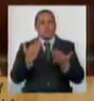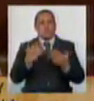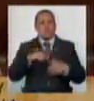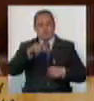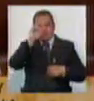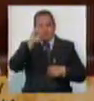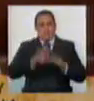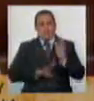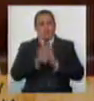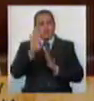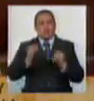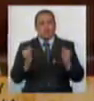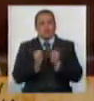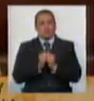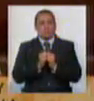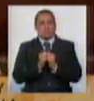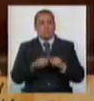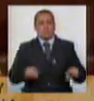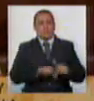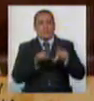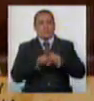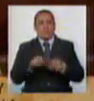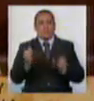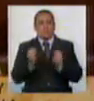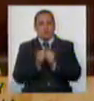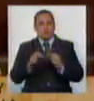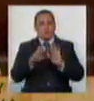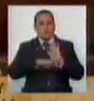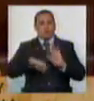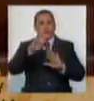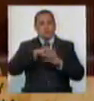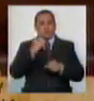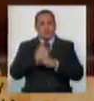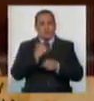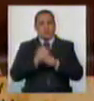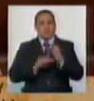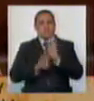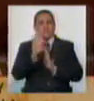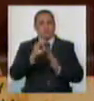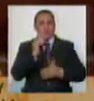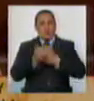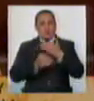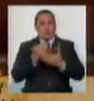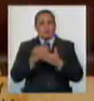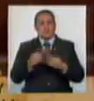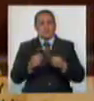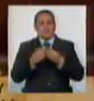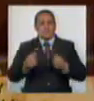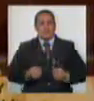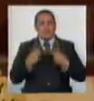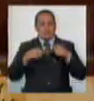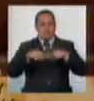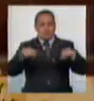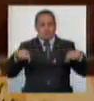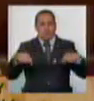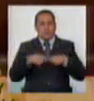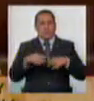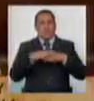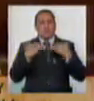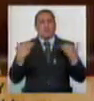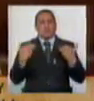de desarrollo alternativo a través de proyectos y actividades de desarrollo productivo, recuperación de suelos